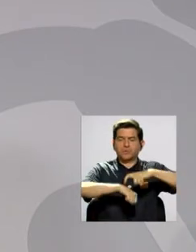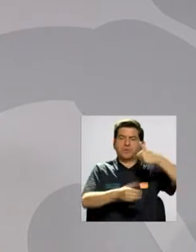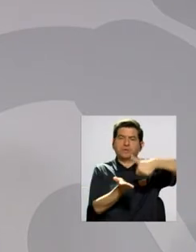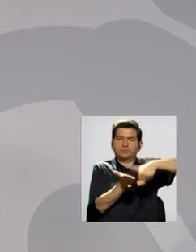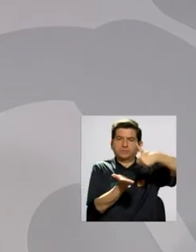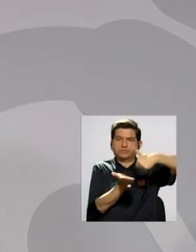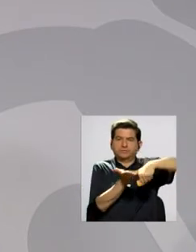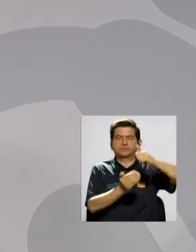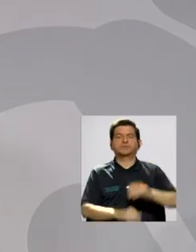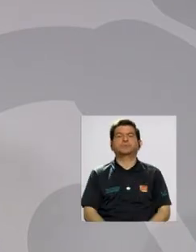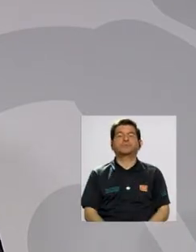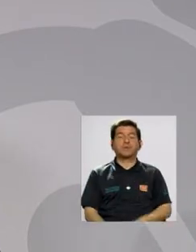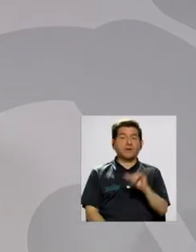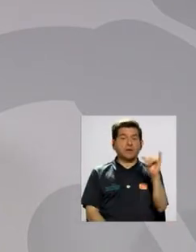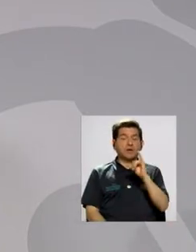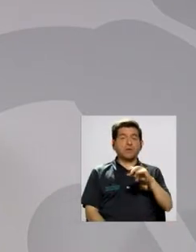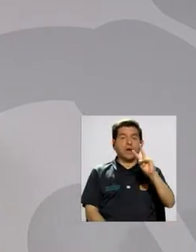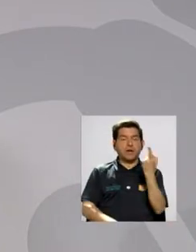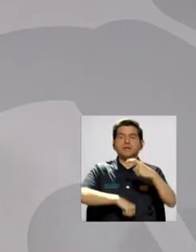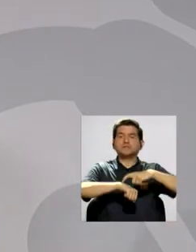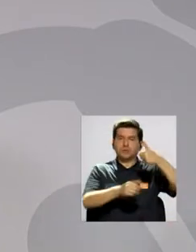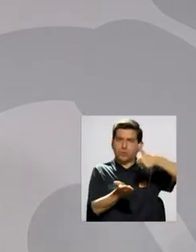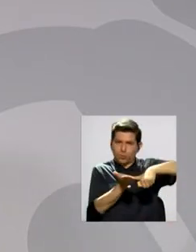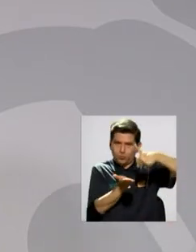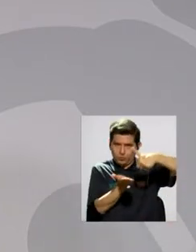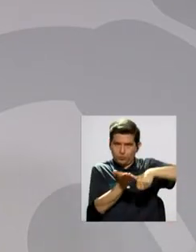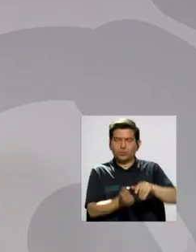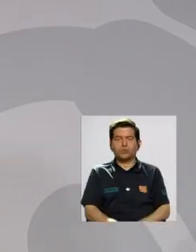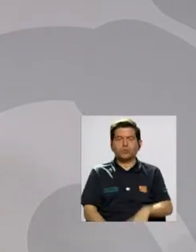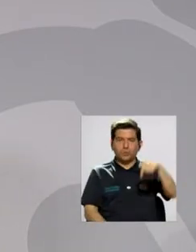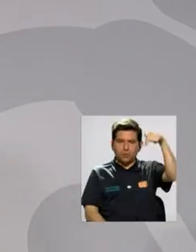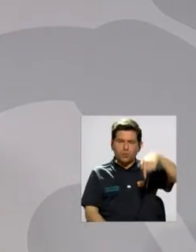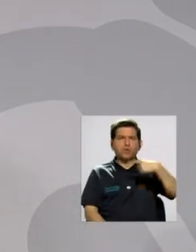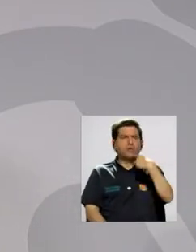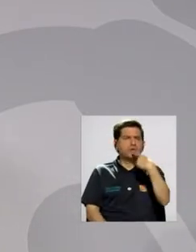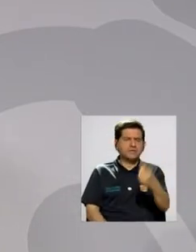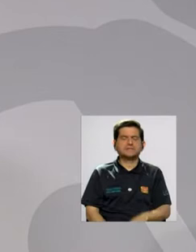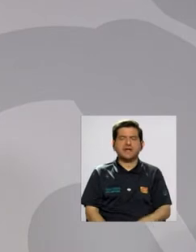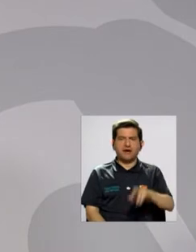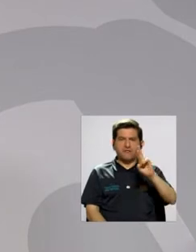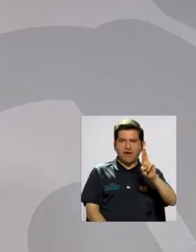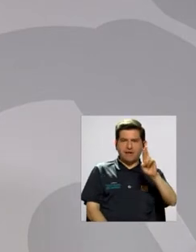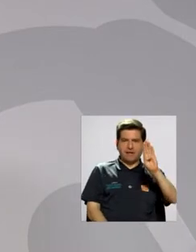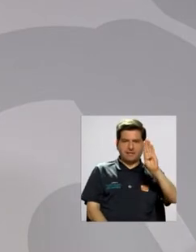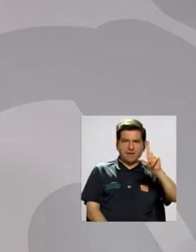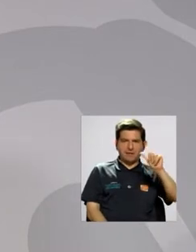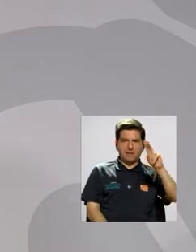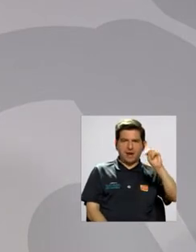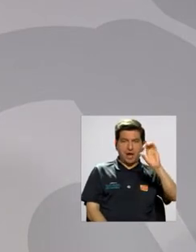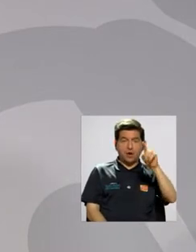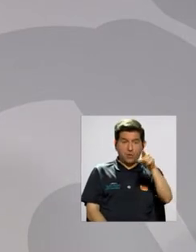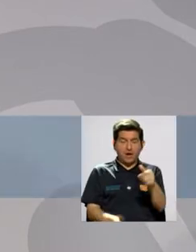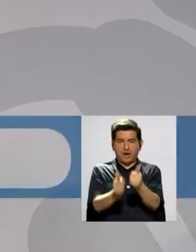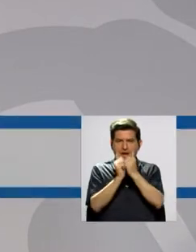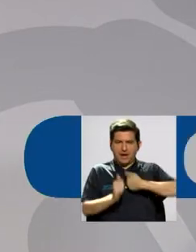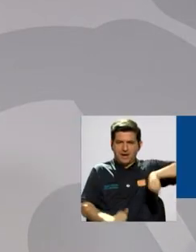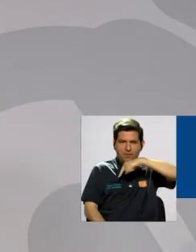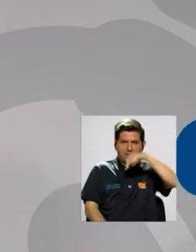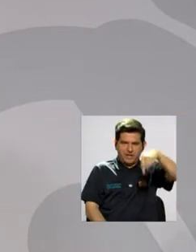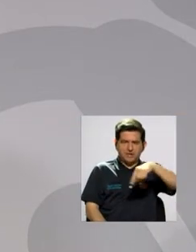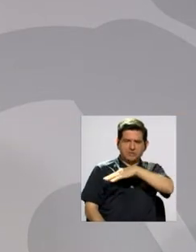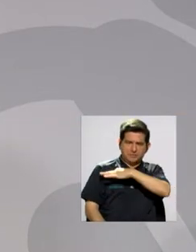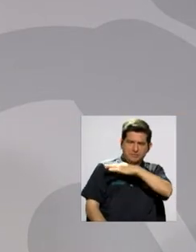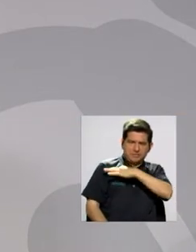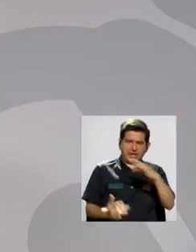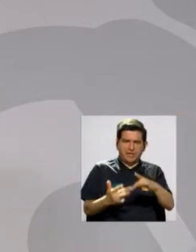electoral, casualmente también de segunda ronda. Y hoy, como decía don Randall Blanco, que hoy nos acompaña también como invitado especial en